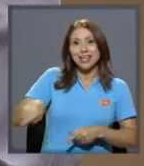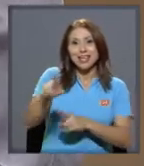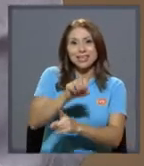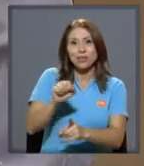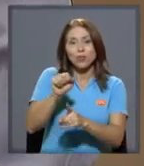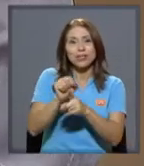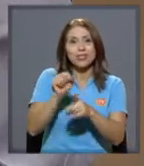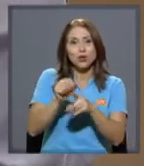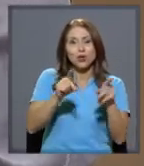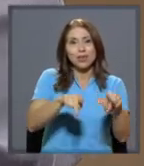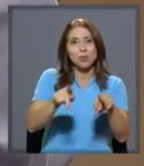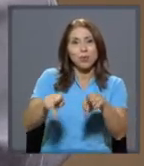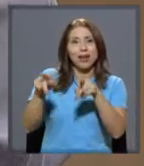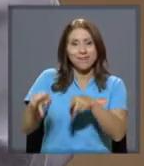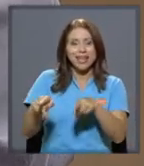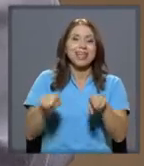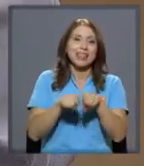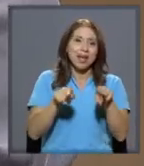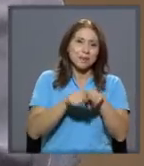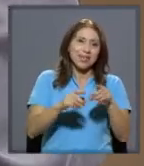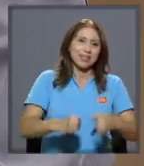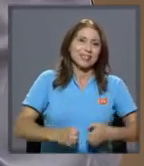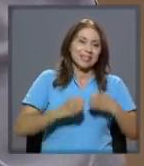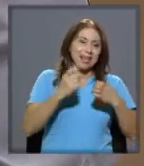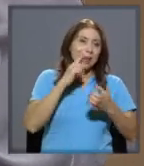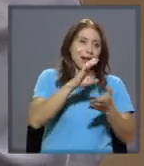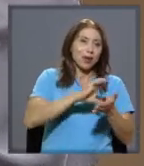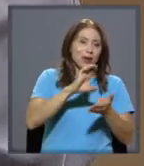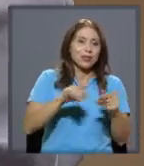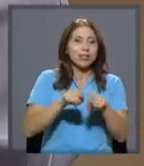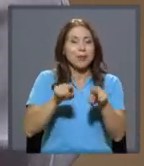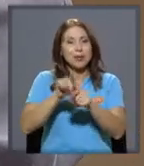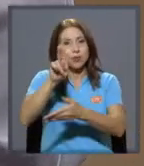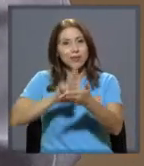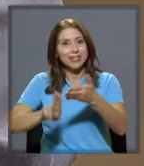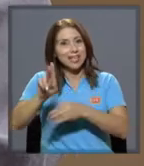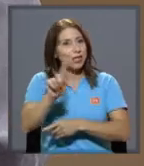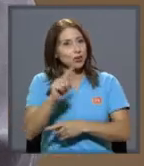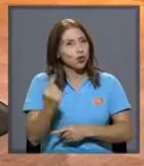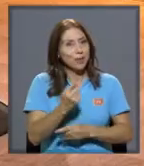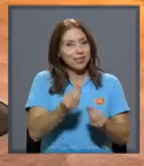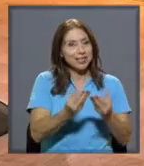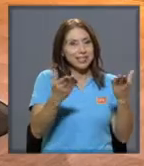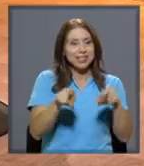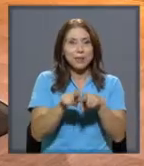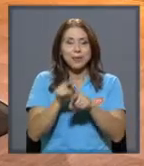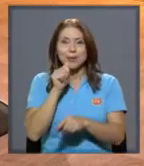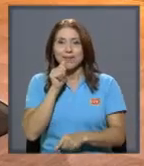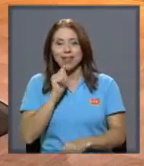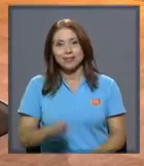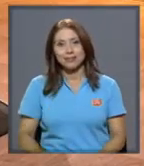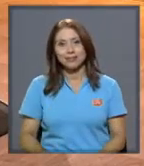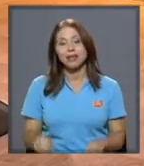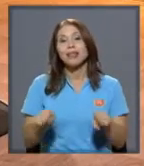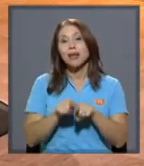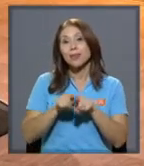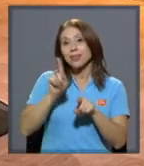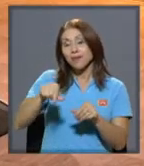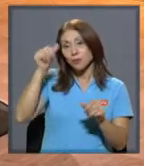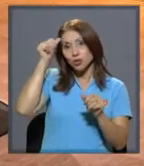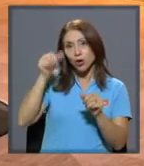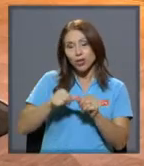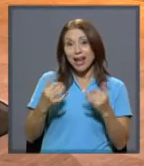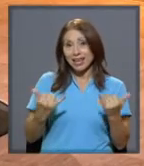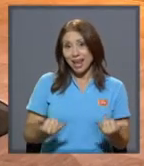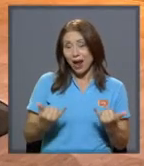las secundarias y sobre todo en algún momento para las universidades, no solo las estatales, sino también las privadas. Sí, porque además debemos recordar que ya ahora